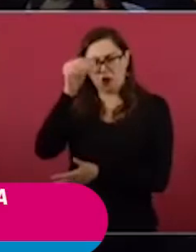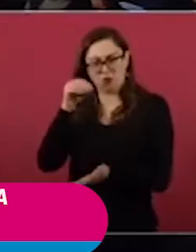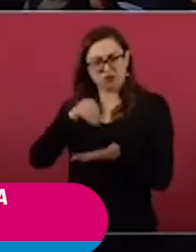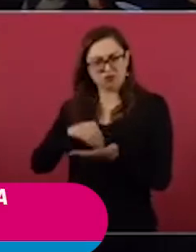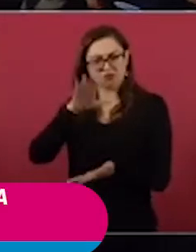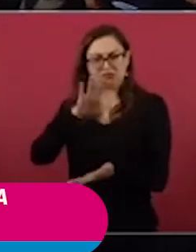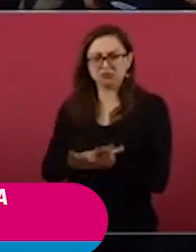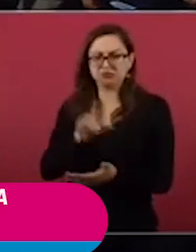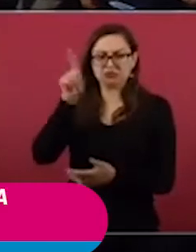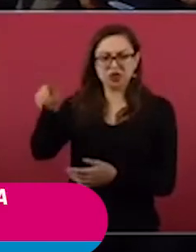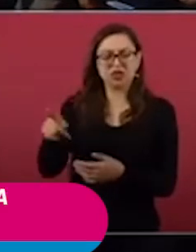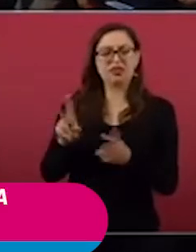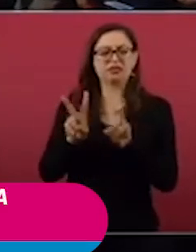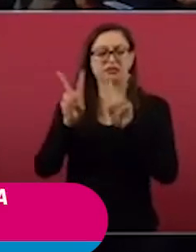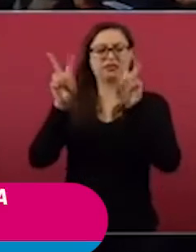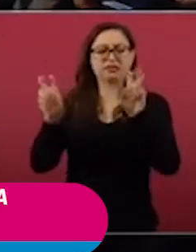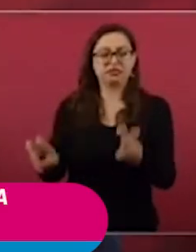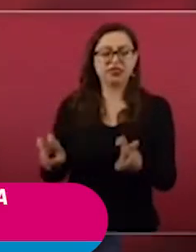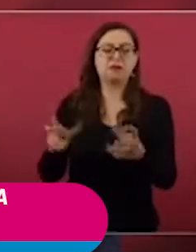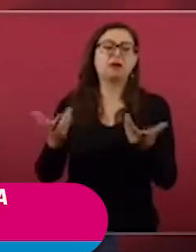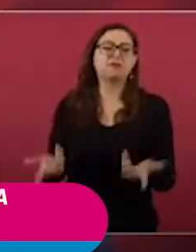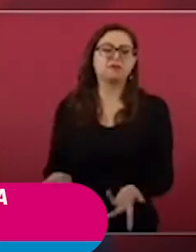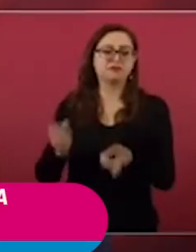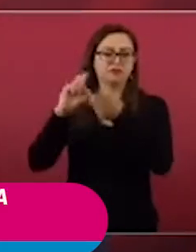torneo de béisbol